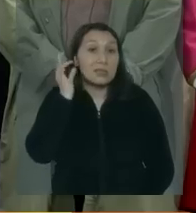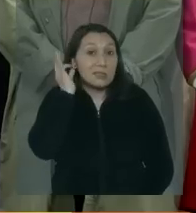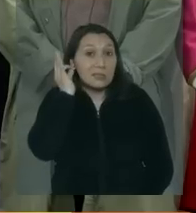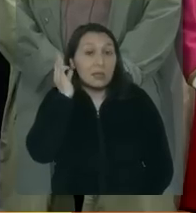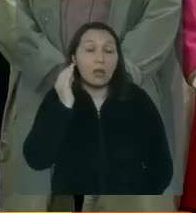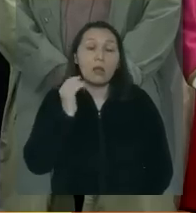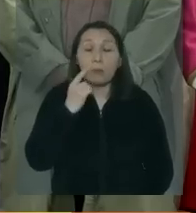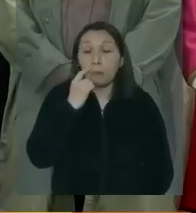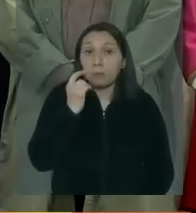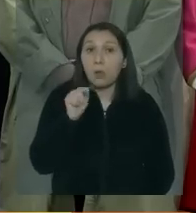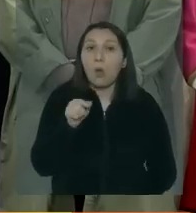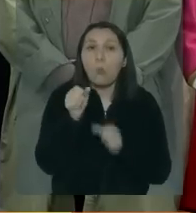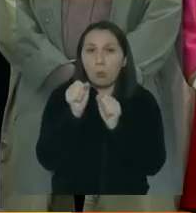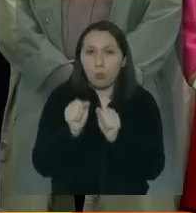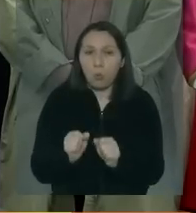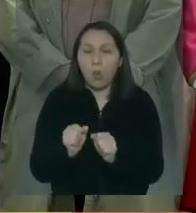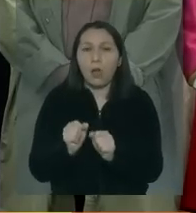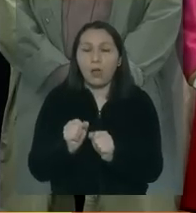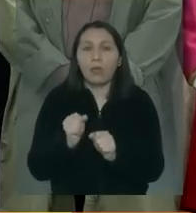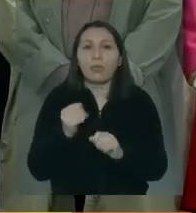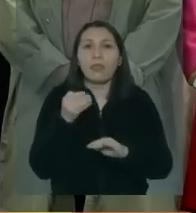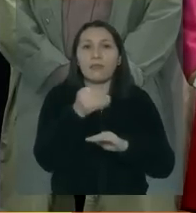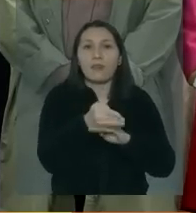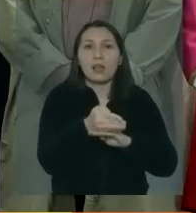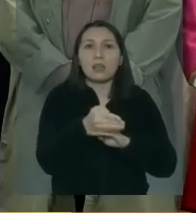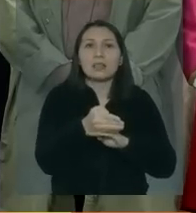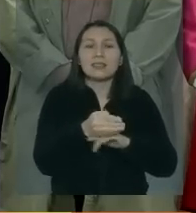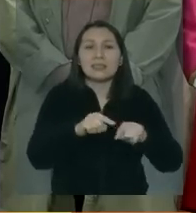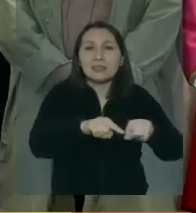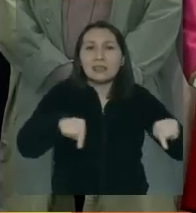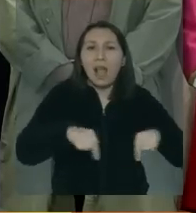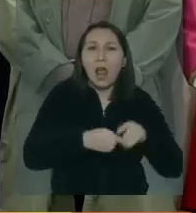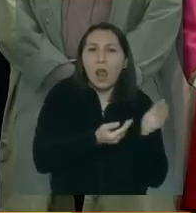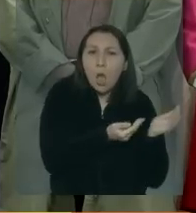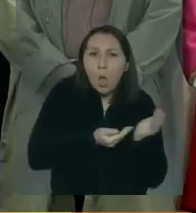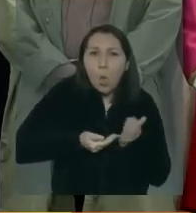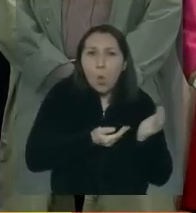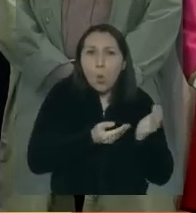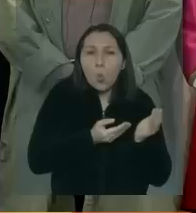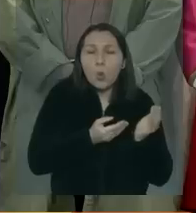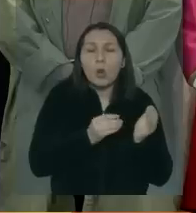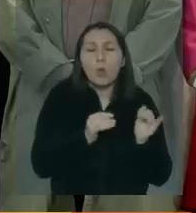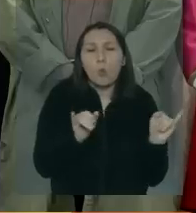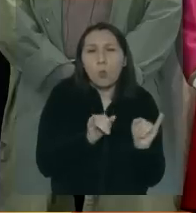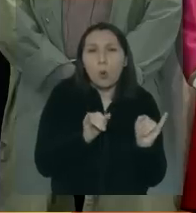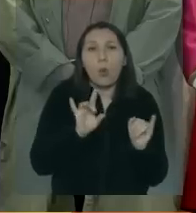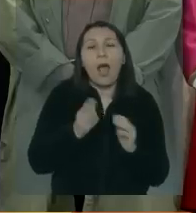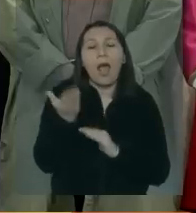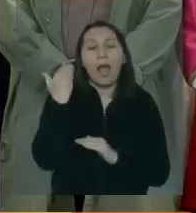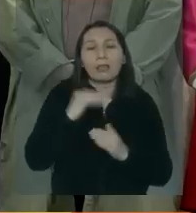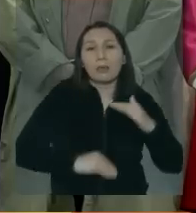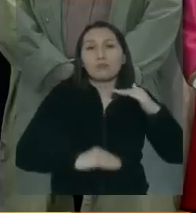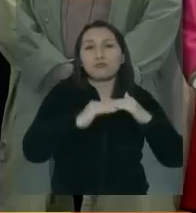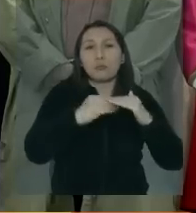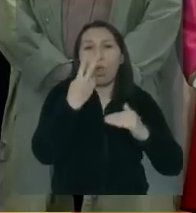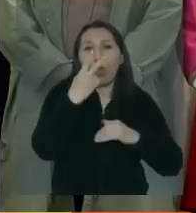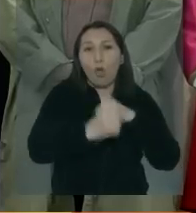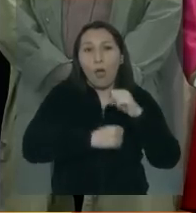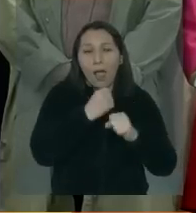niños y niñas puedan ir a una sala cuna. Originalmente llegaba solo hasta los 2 años de